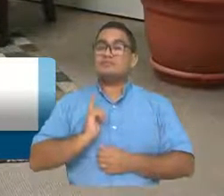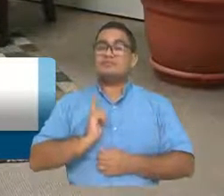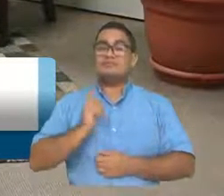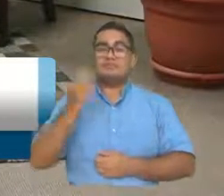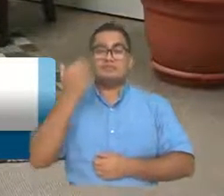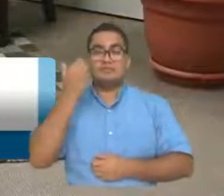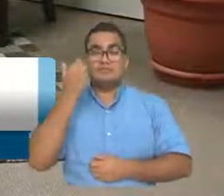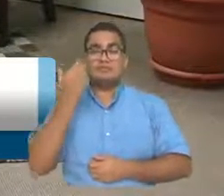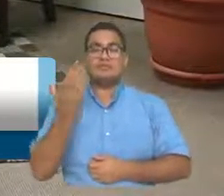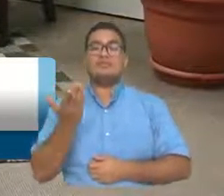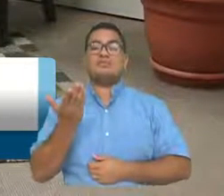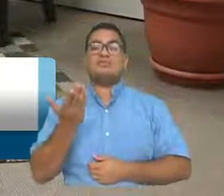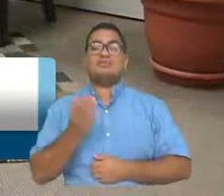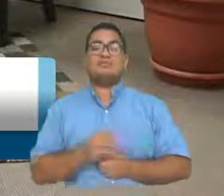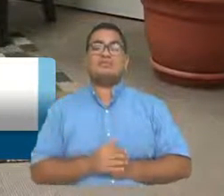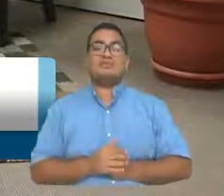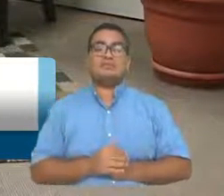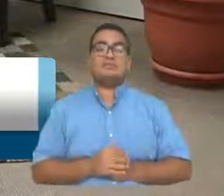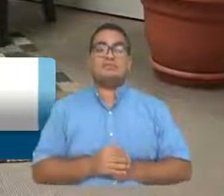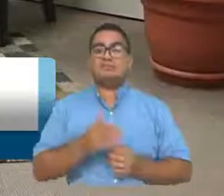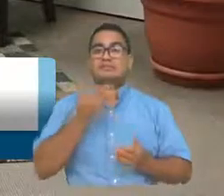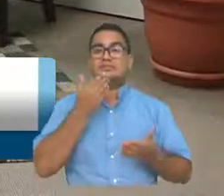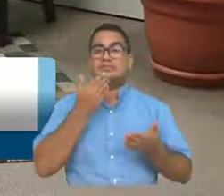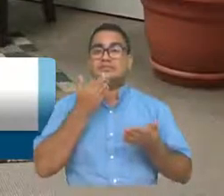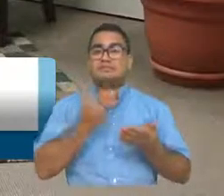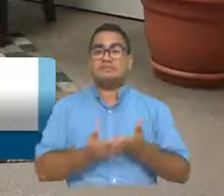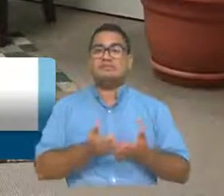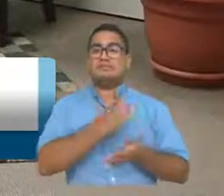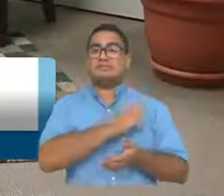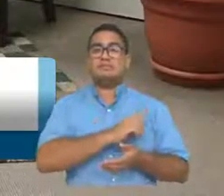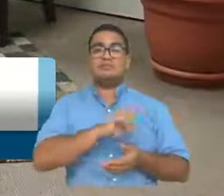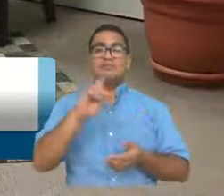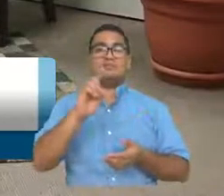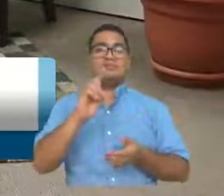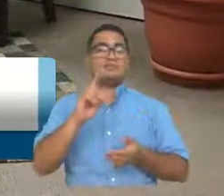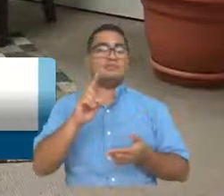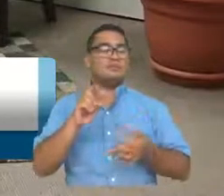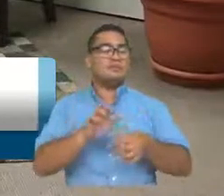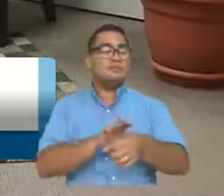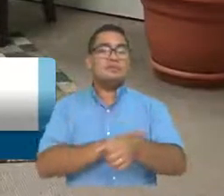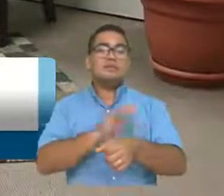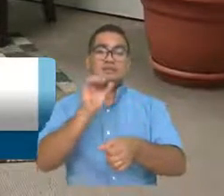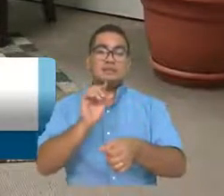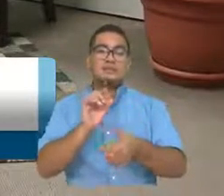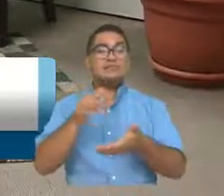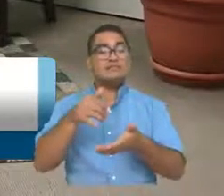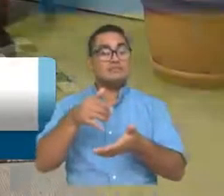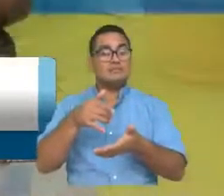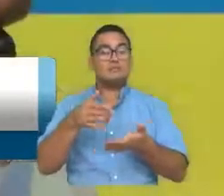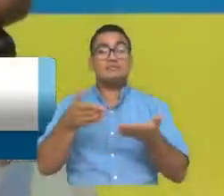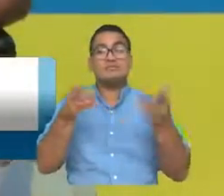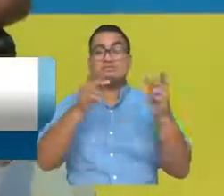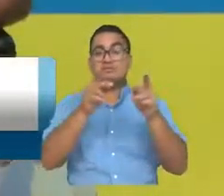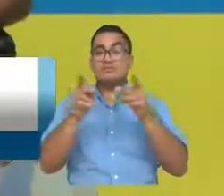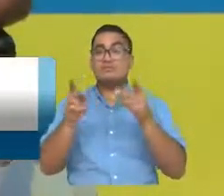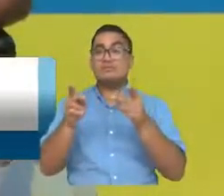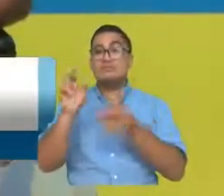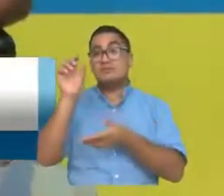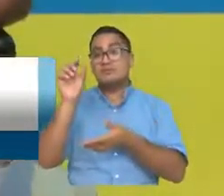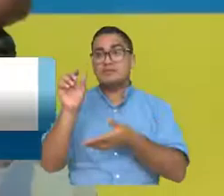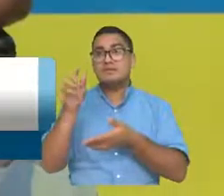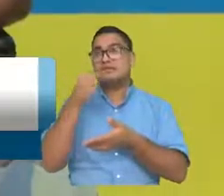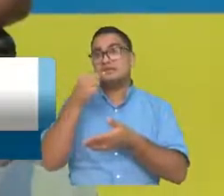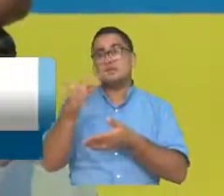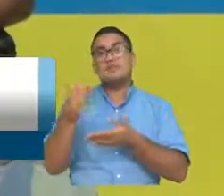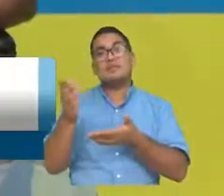asintomáticos. Creo que una gran cantidad de pacientes que contraen el coronavirus que son asintomáticos, ¿verdad? Sí, hay una buena cantidad. Y una